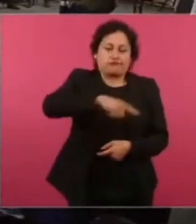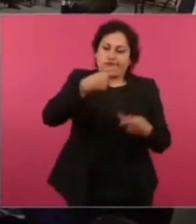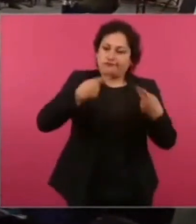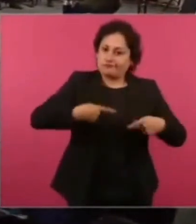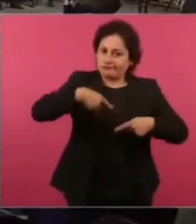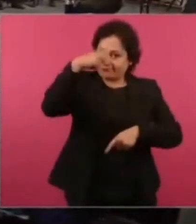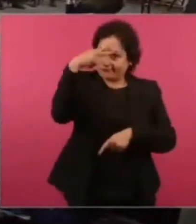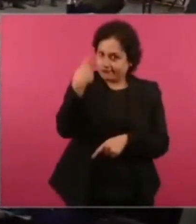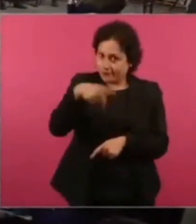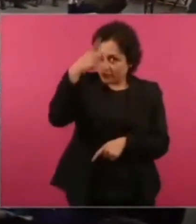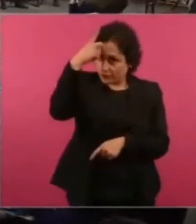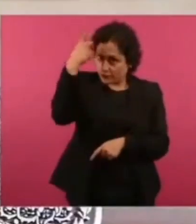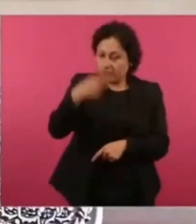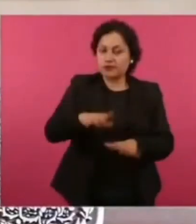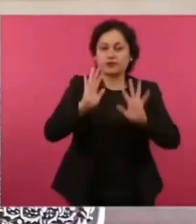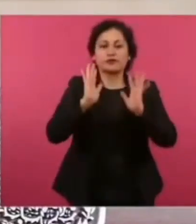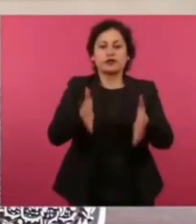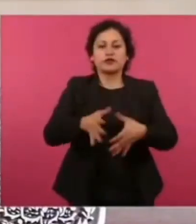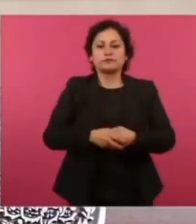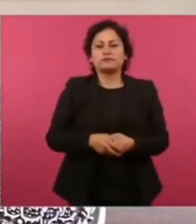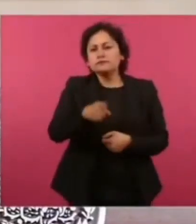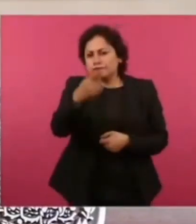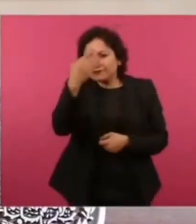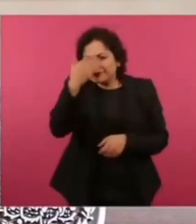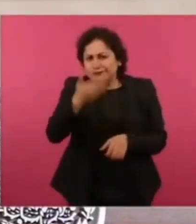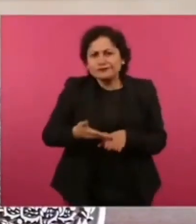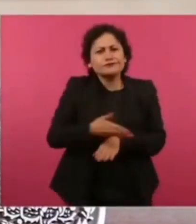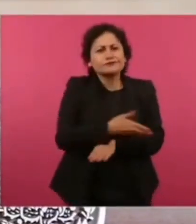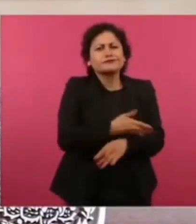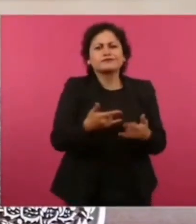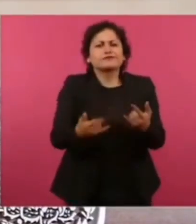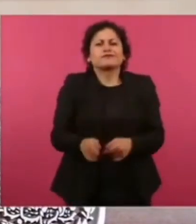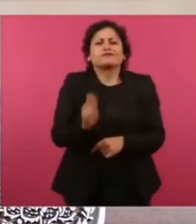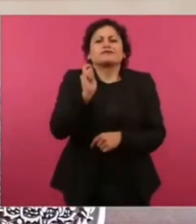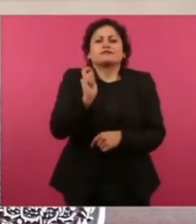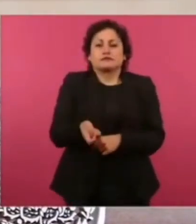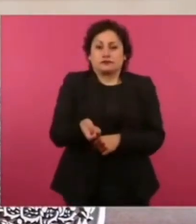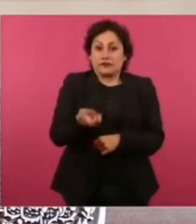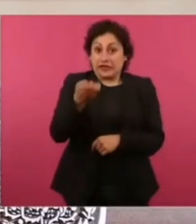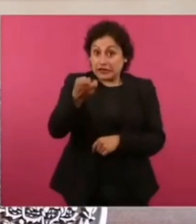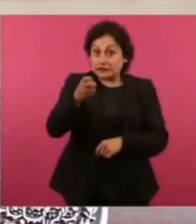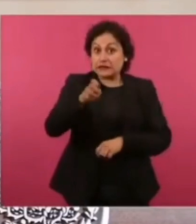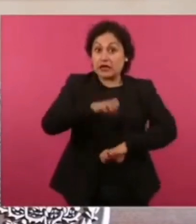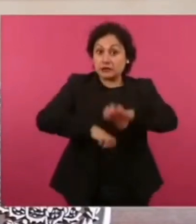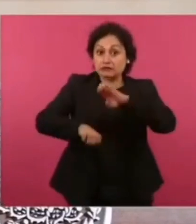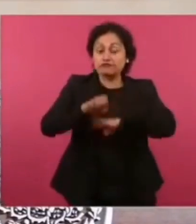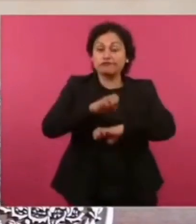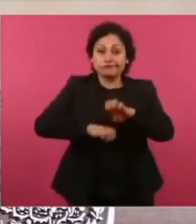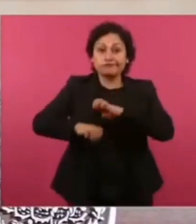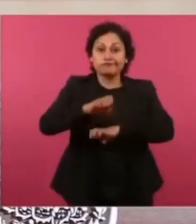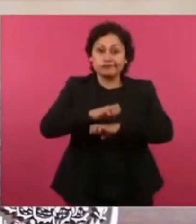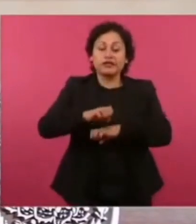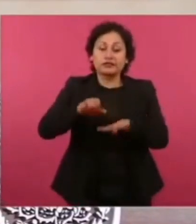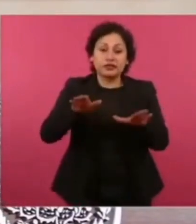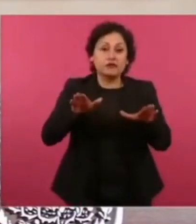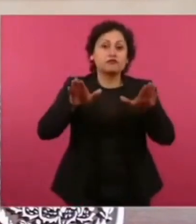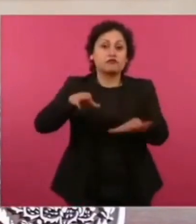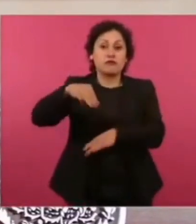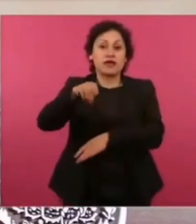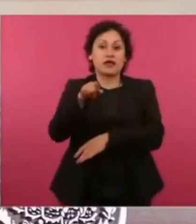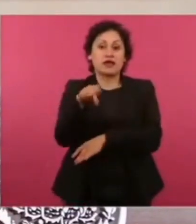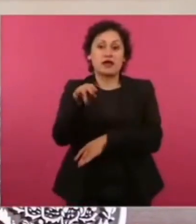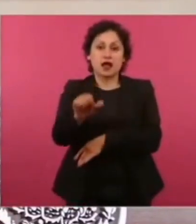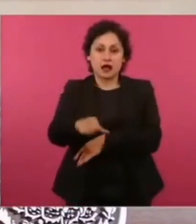sabemos que Mexicana de Aviación era una compañía del Estado mexicana, la cual operaba con